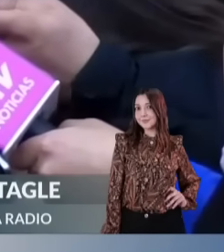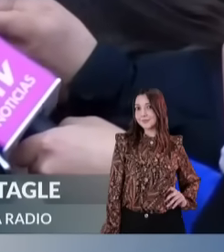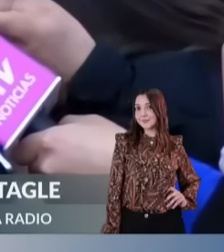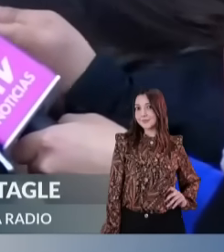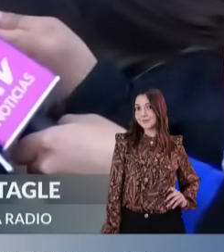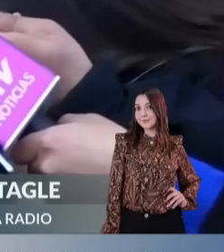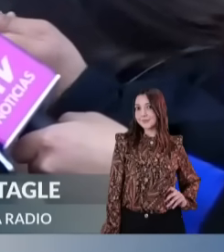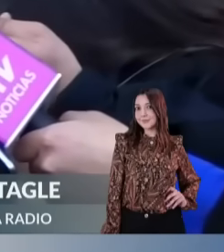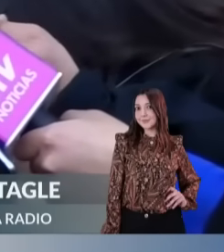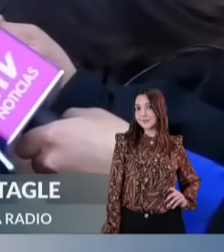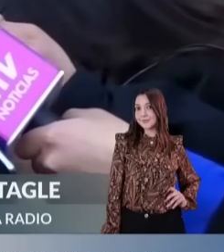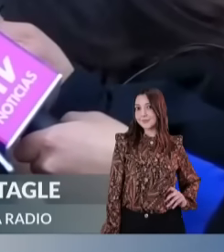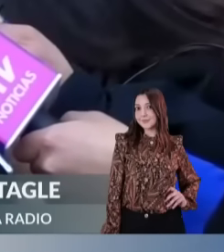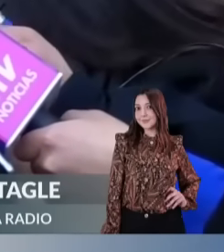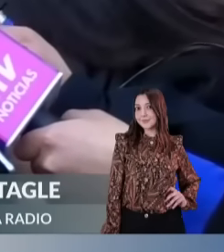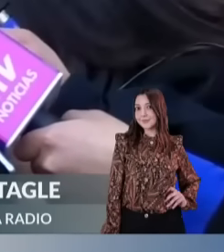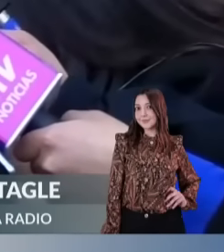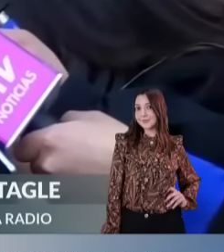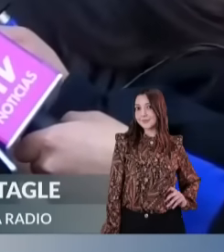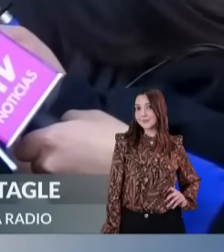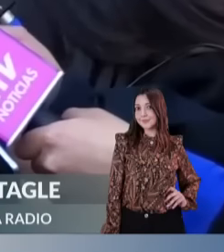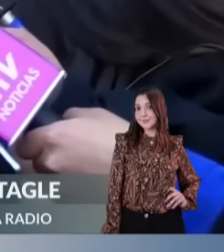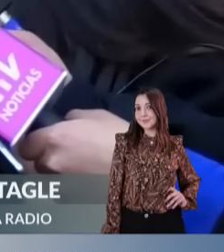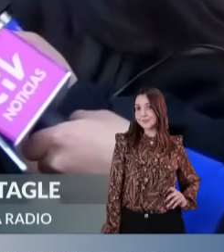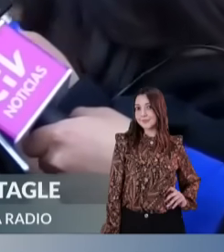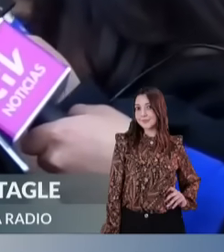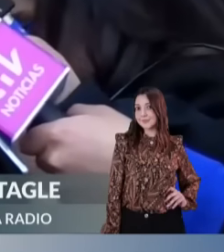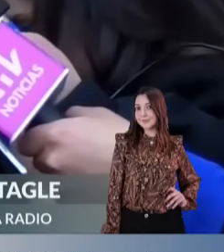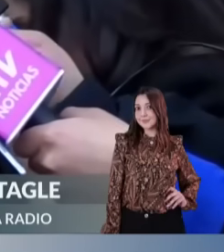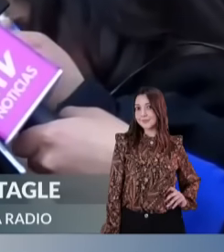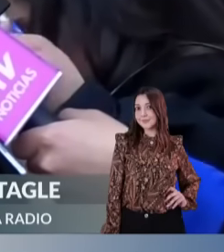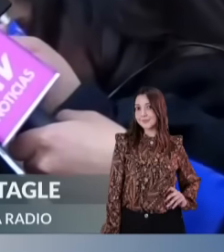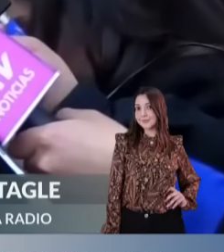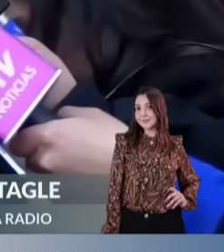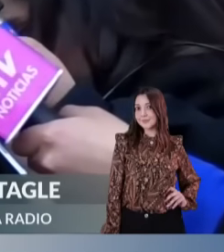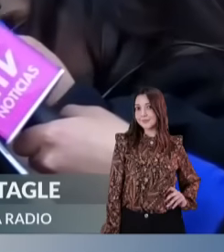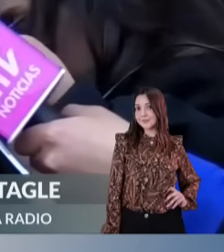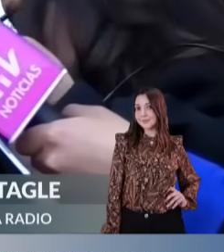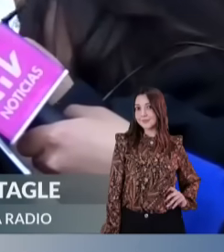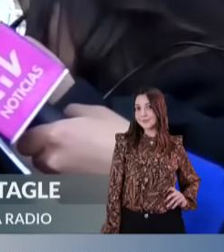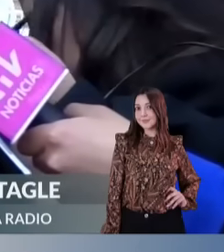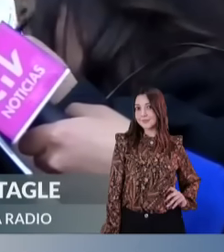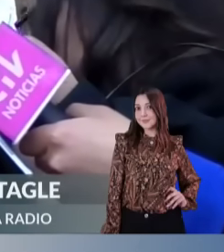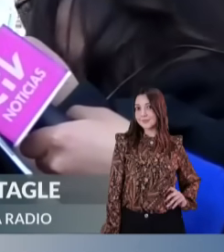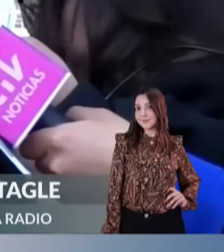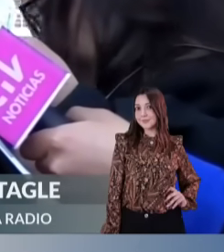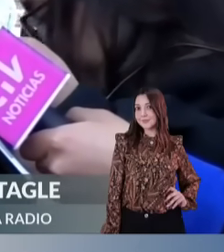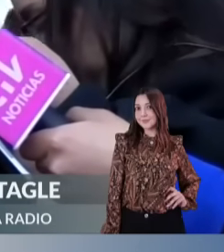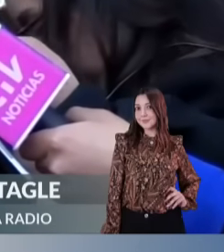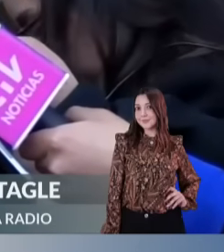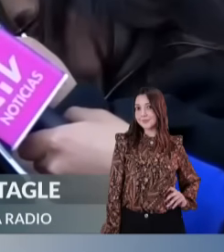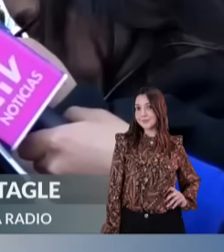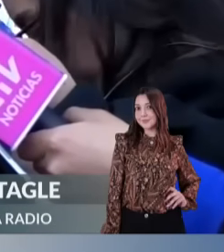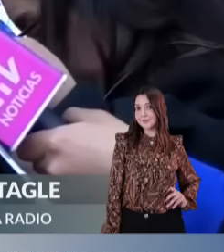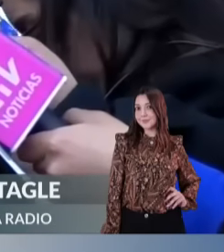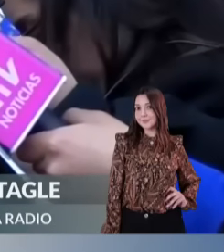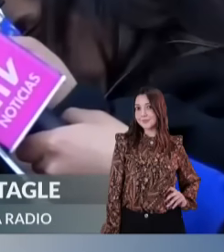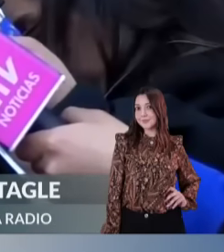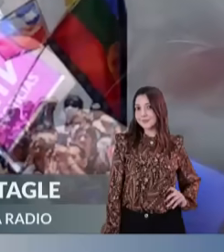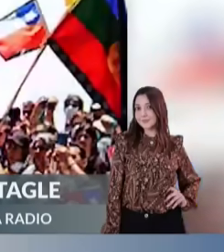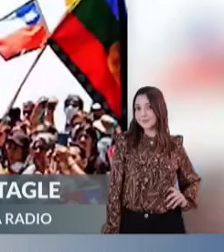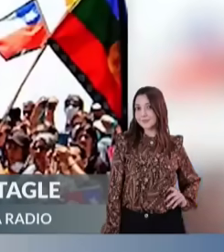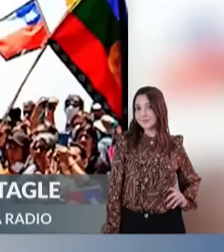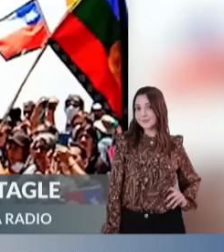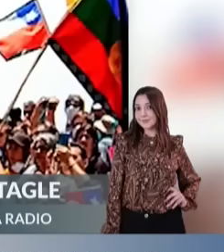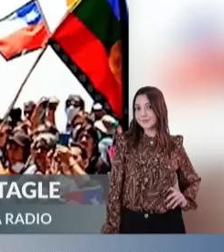desde La Moneda se dice que no hay una contradicción porque se está viendo con lupa lo que se dijo